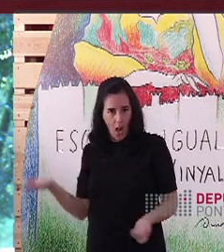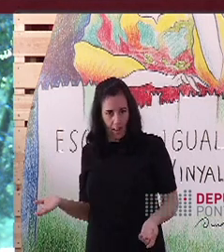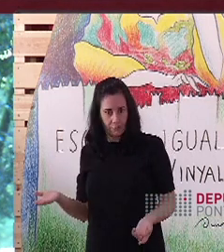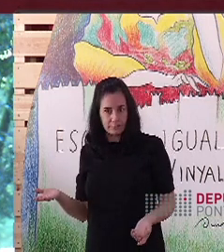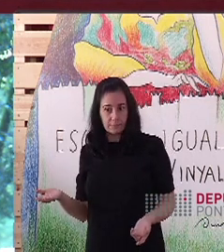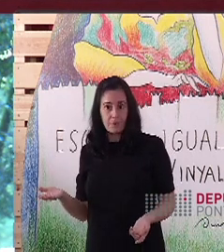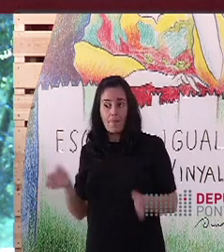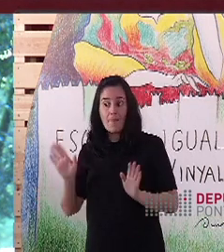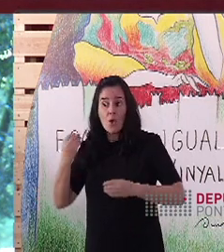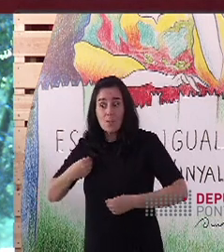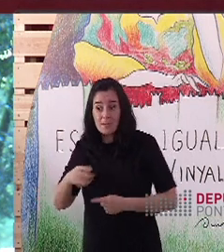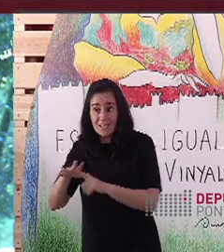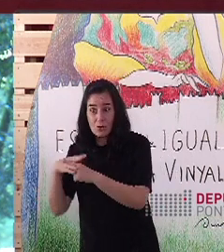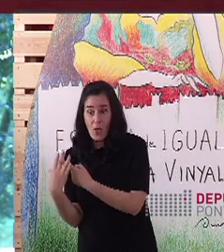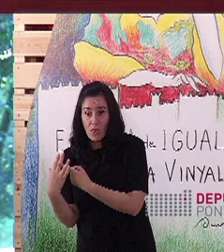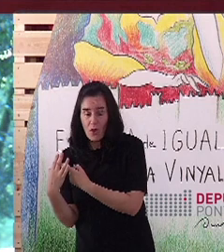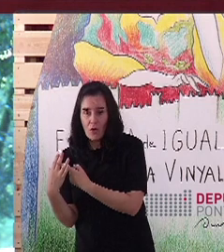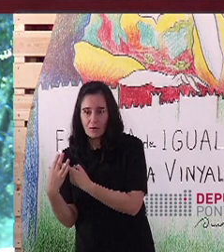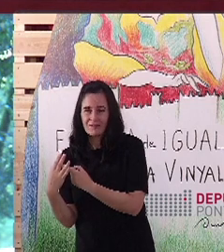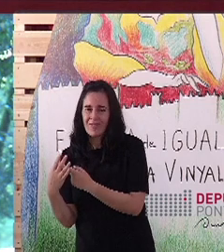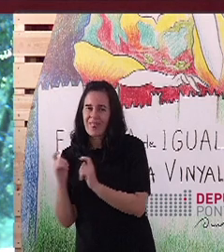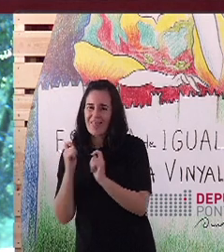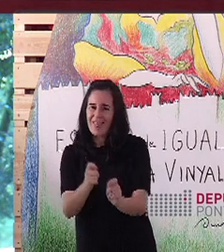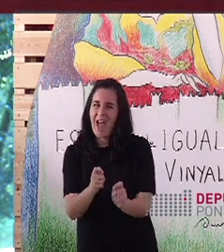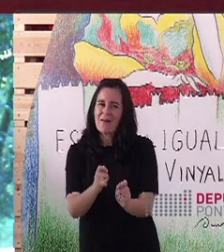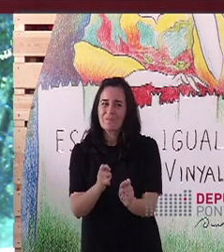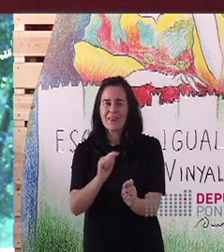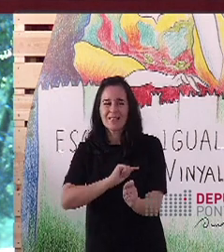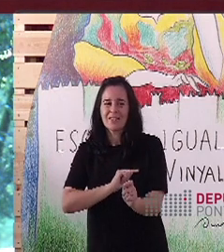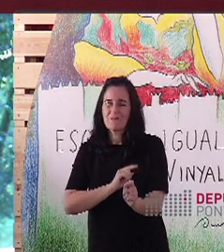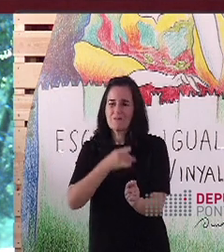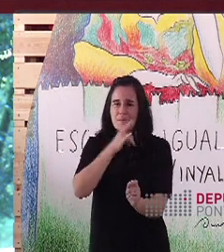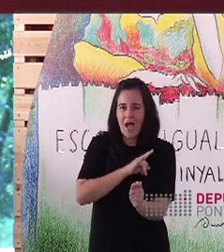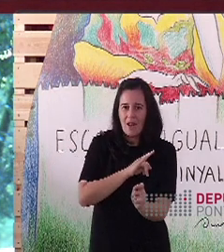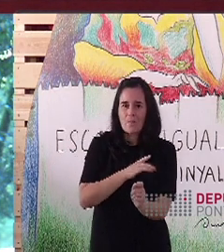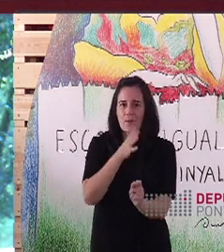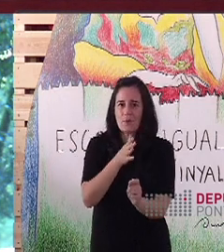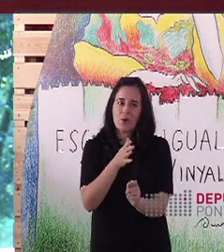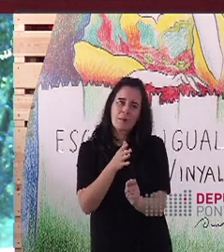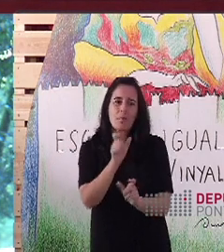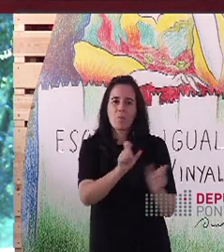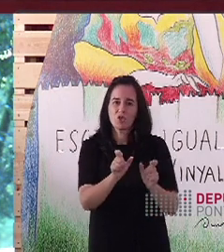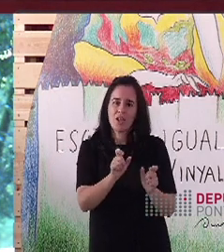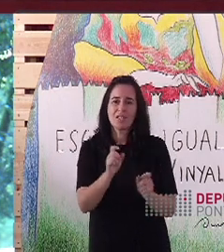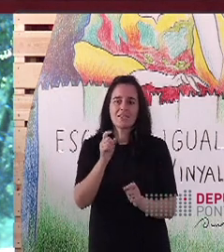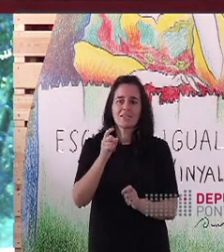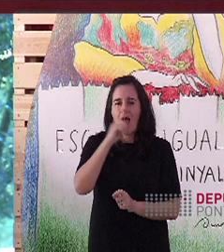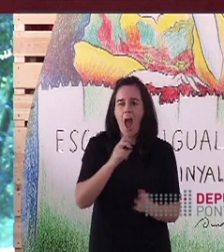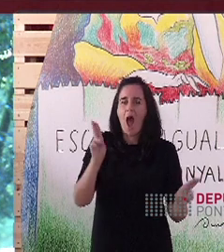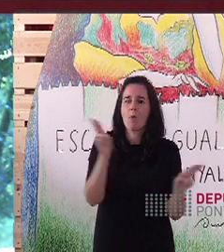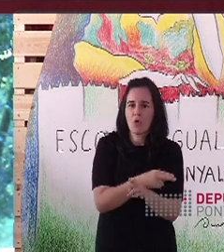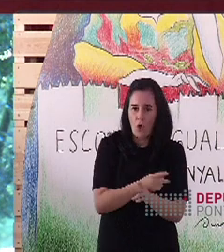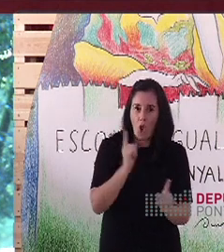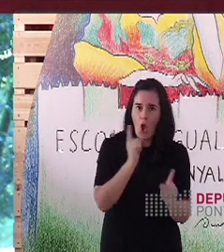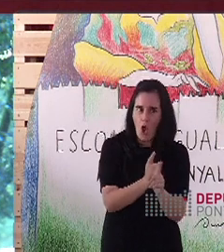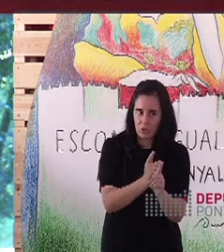un malestar enorme en quien tiene una posición explícitamente regulacionista y ha podido comprobar cuáles son sus efectos. De modo que